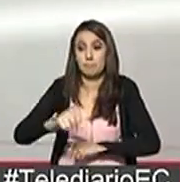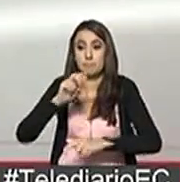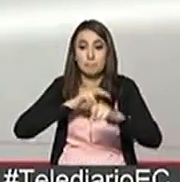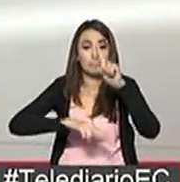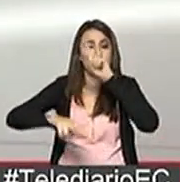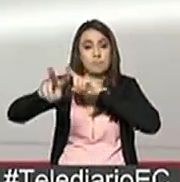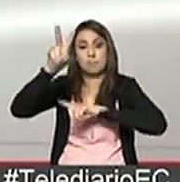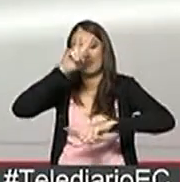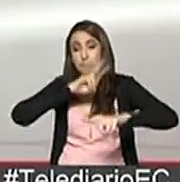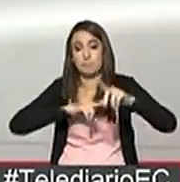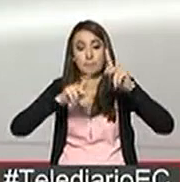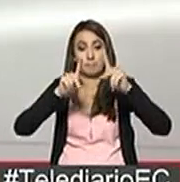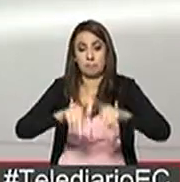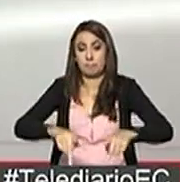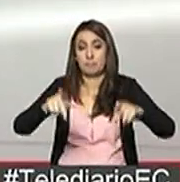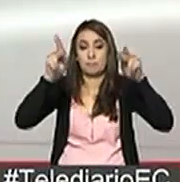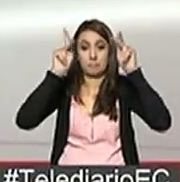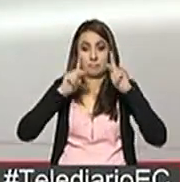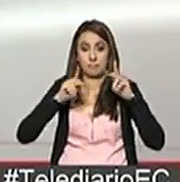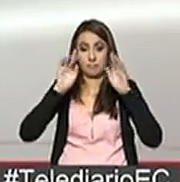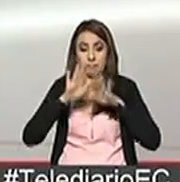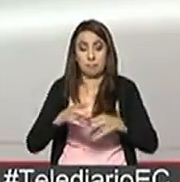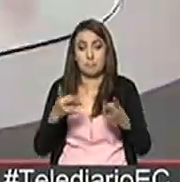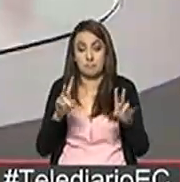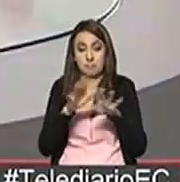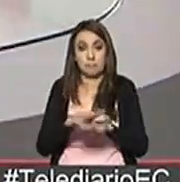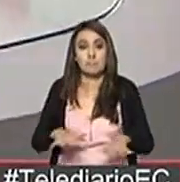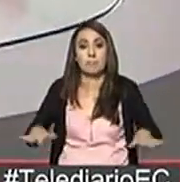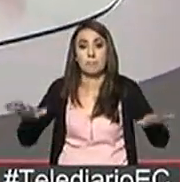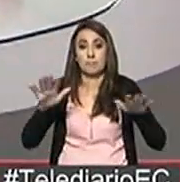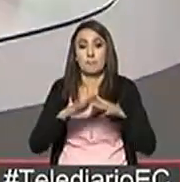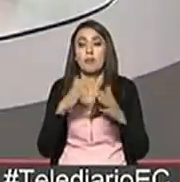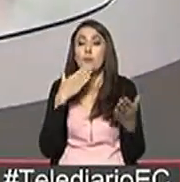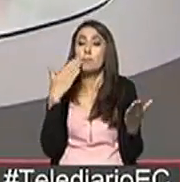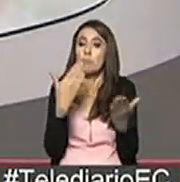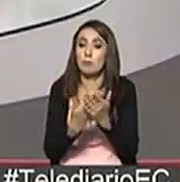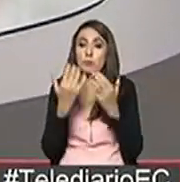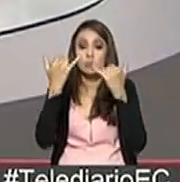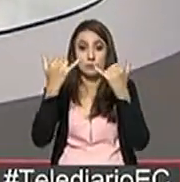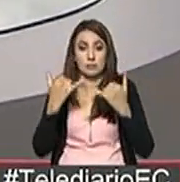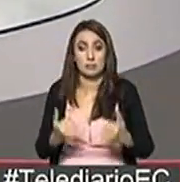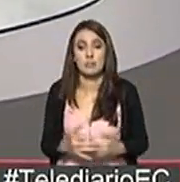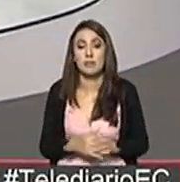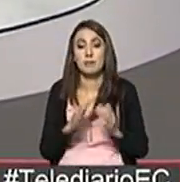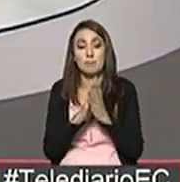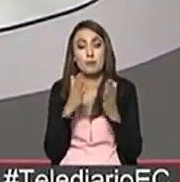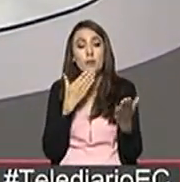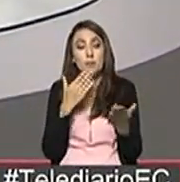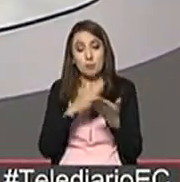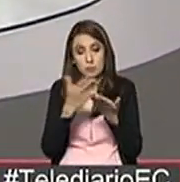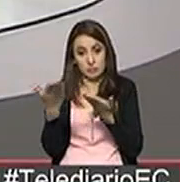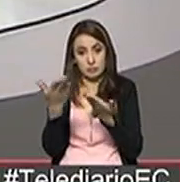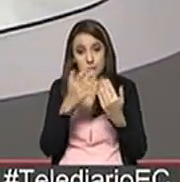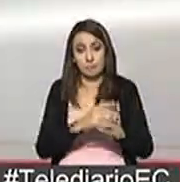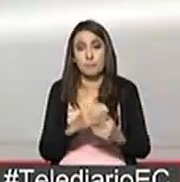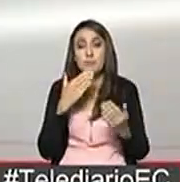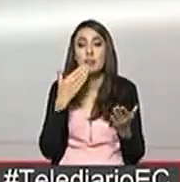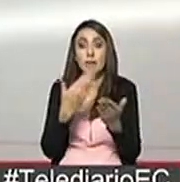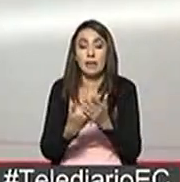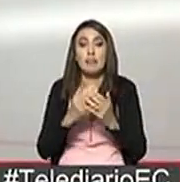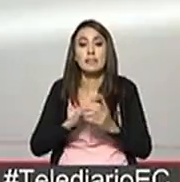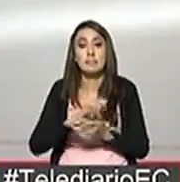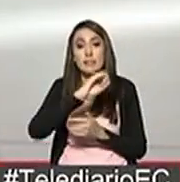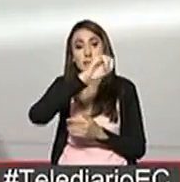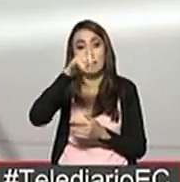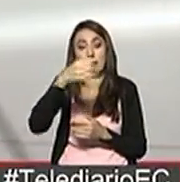ya con estos puentes que se han tendido con las autoridades del gobierno nacional. Muchas gracias, José, por su explicación. Muchas gracias por el espacio. Gracias a usted. Agradecemos a